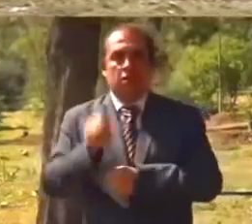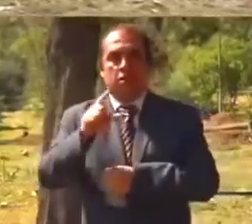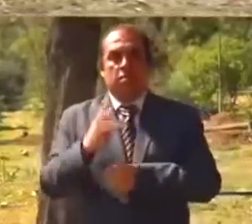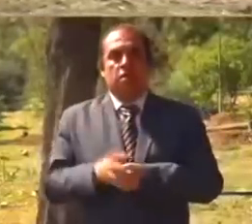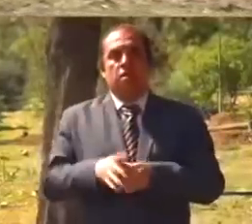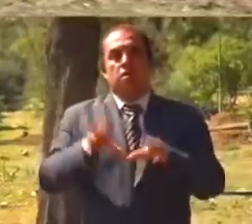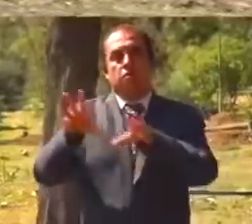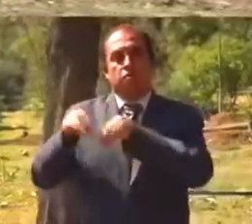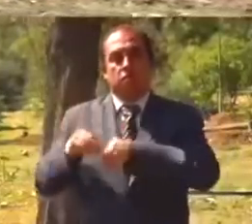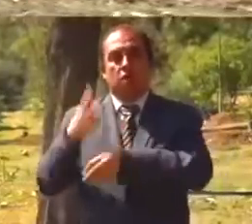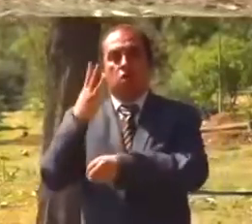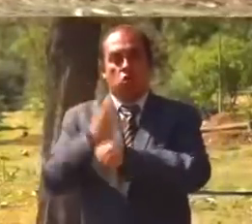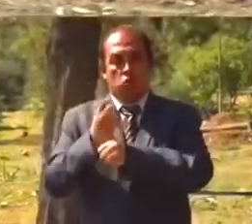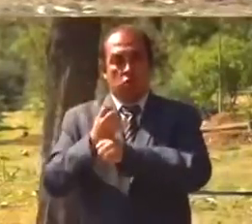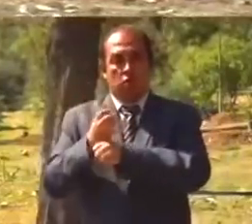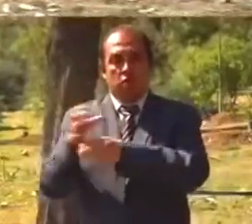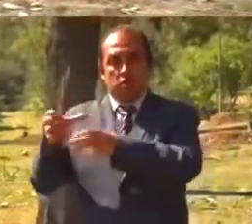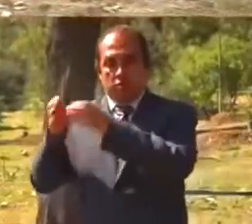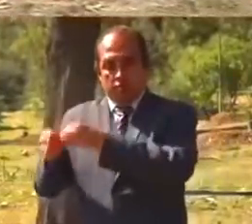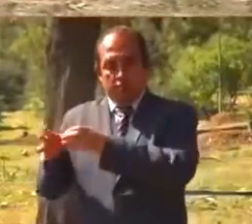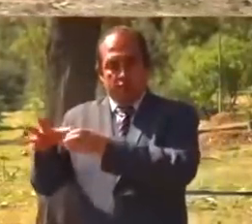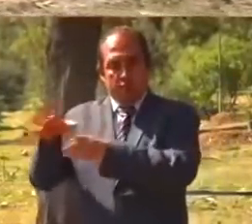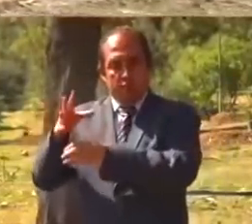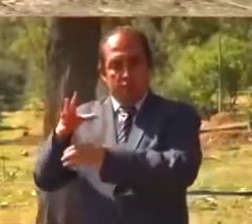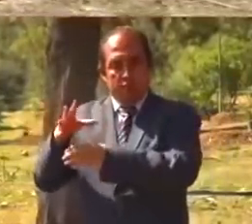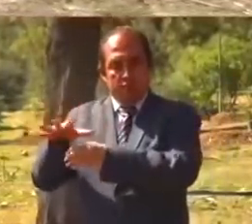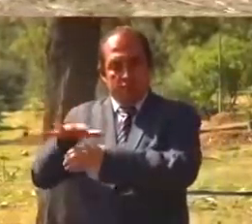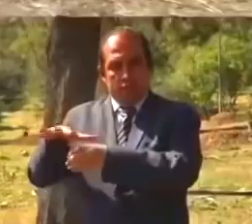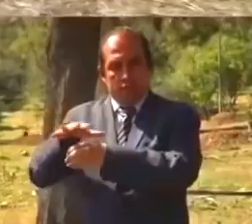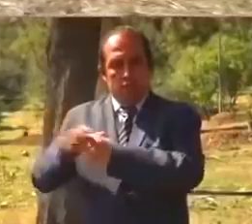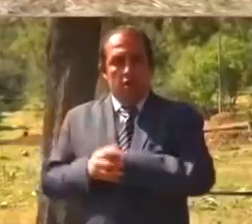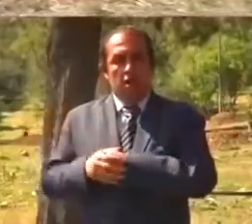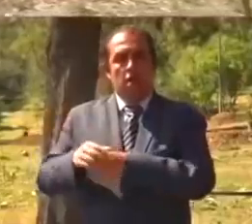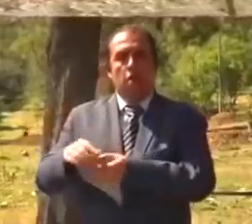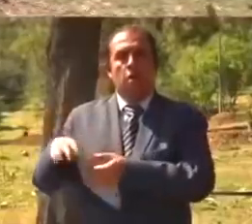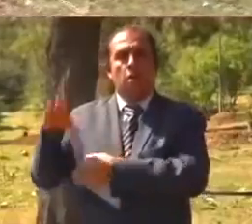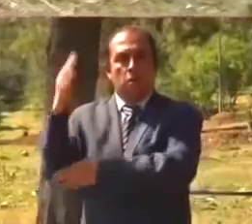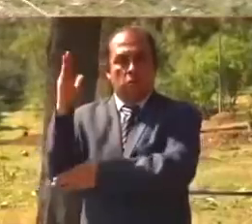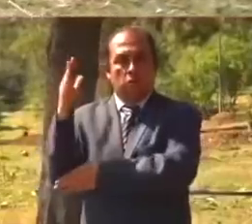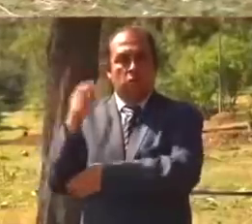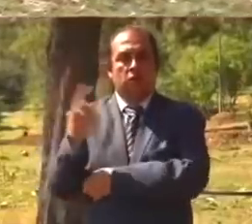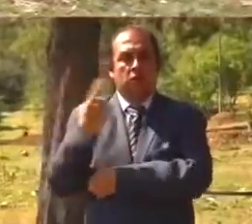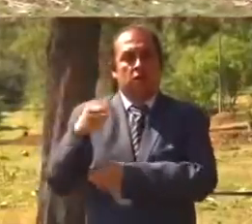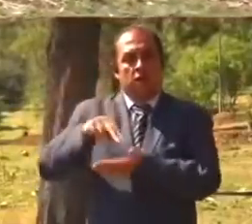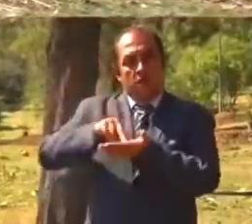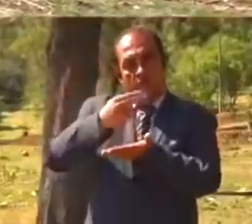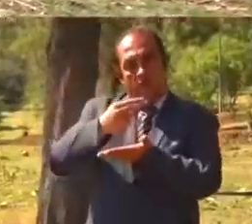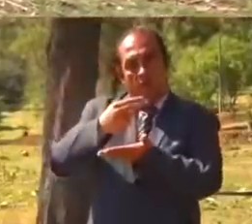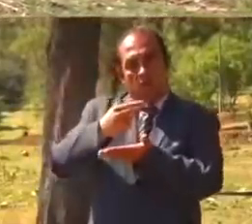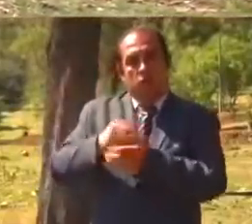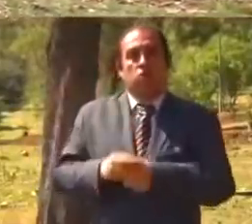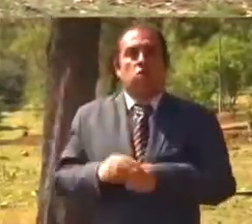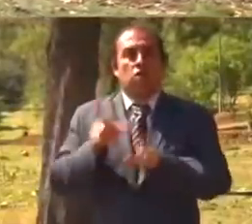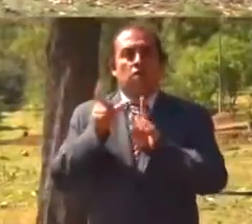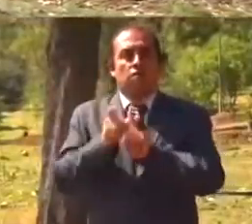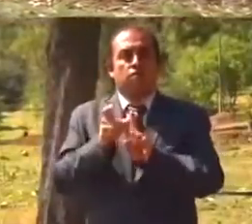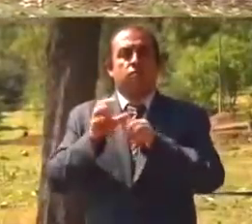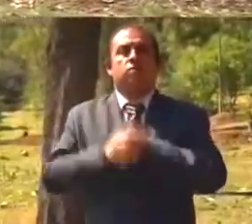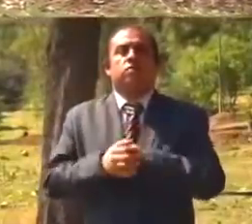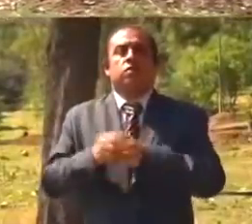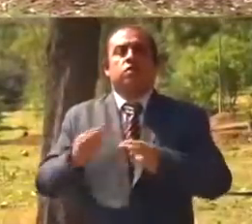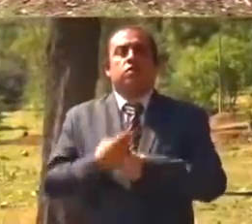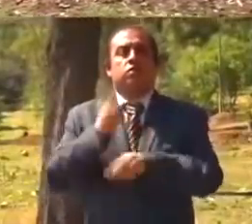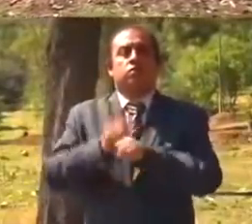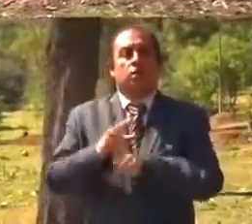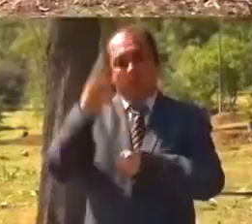4ª sección del bosque, que ya muy pronto estaremos firmando junto con la Defensa Nacional para que sea integrado una parte